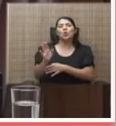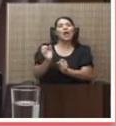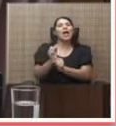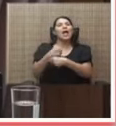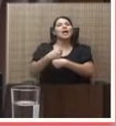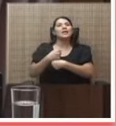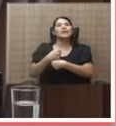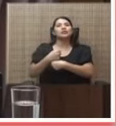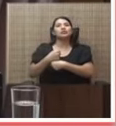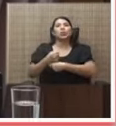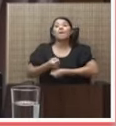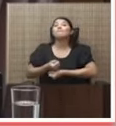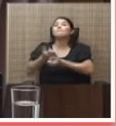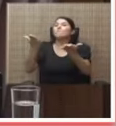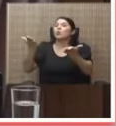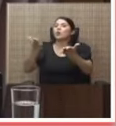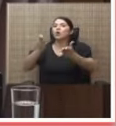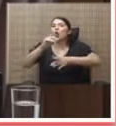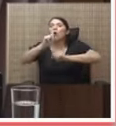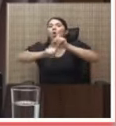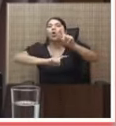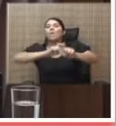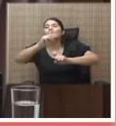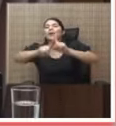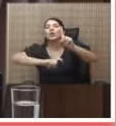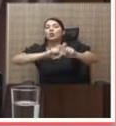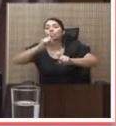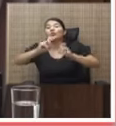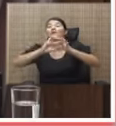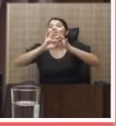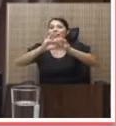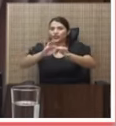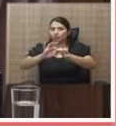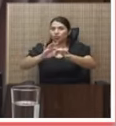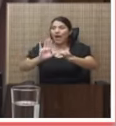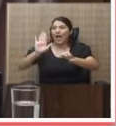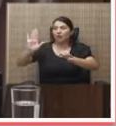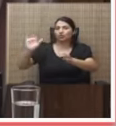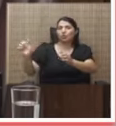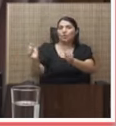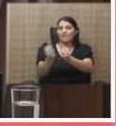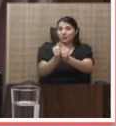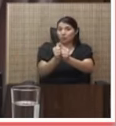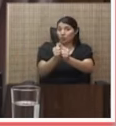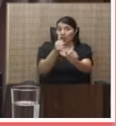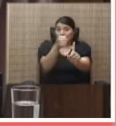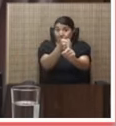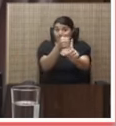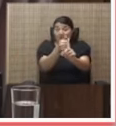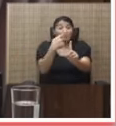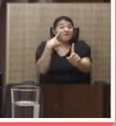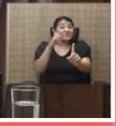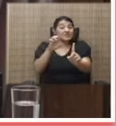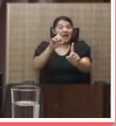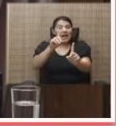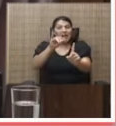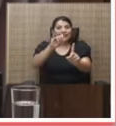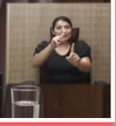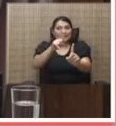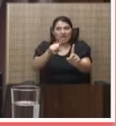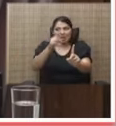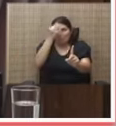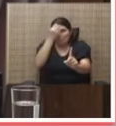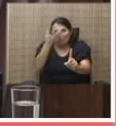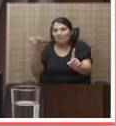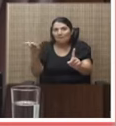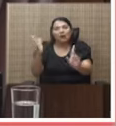acompañante en el viaje sino que fue el mismo fiscal Díaz quien las divulgó seremos realmente todos iguales ante